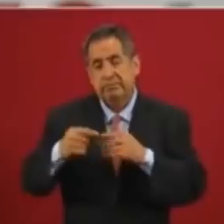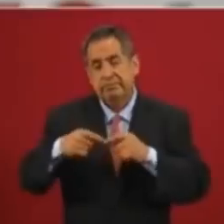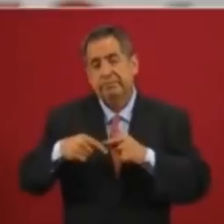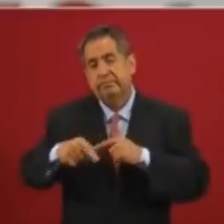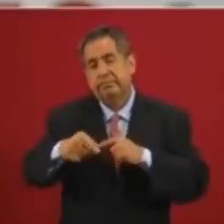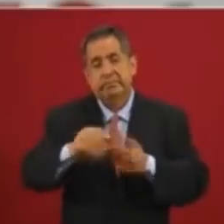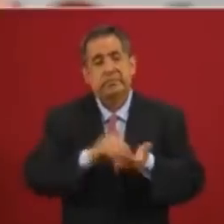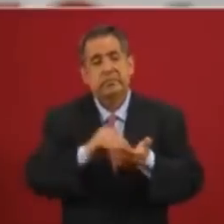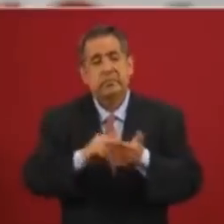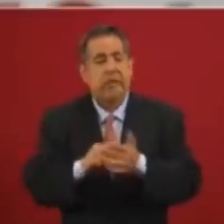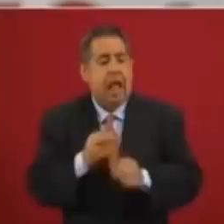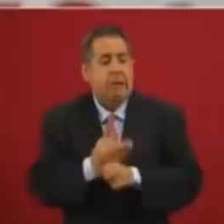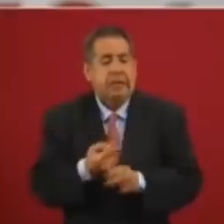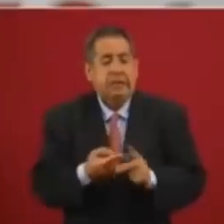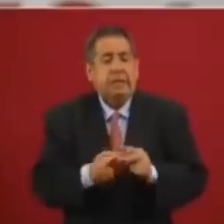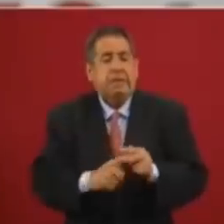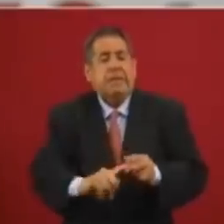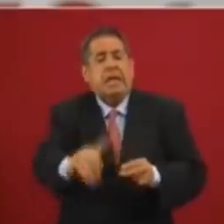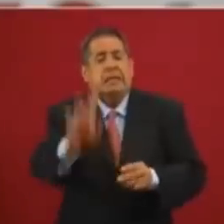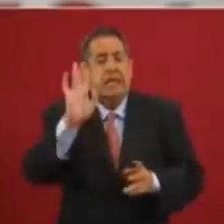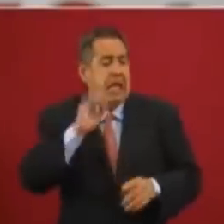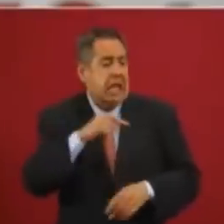está, les diría, iniciando